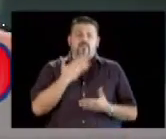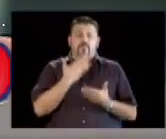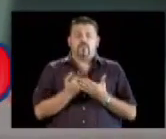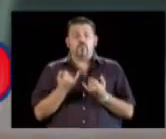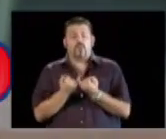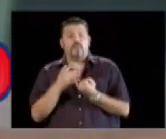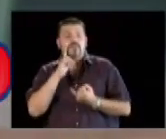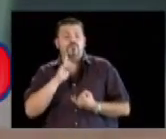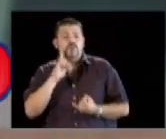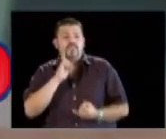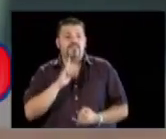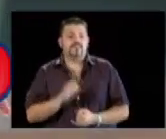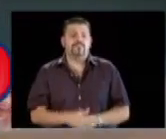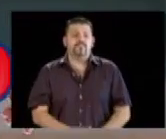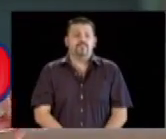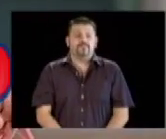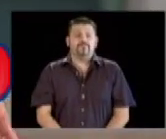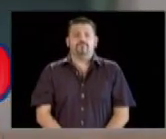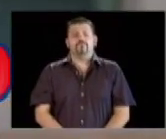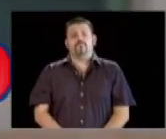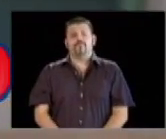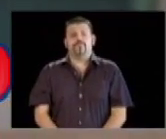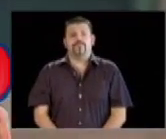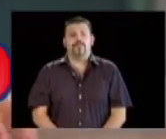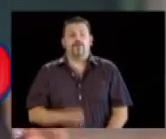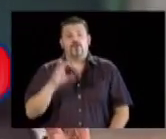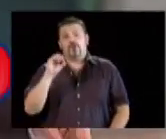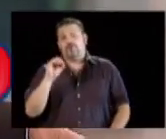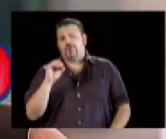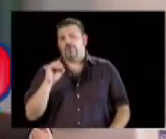mujeres. O la carcajada.